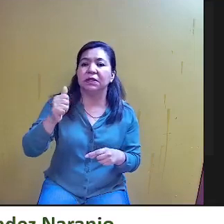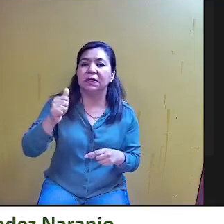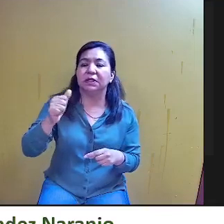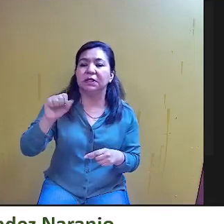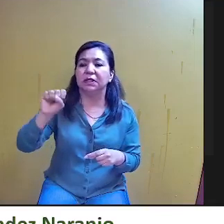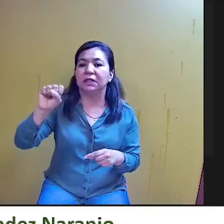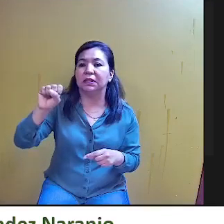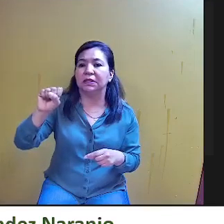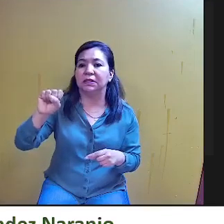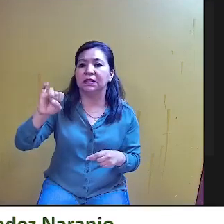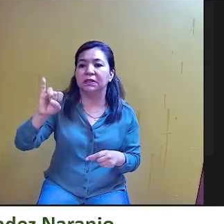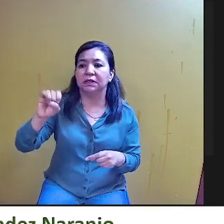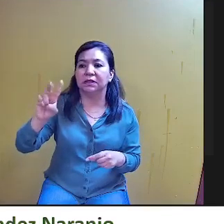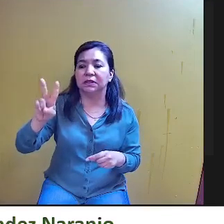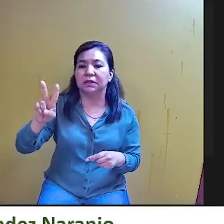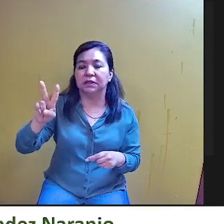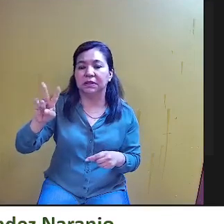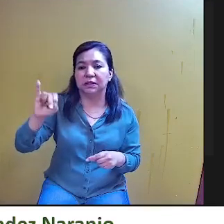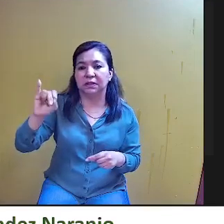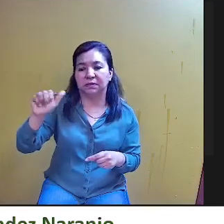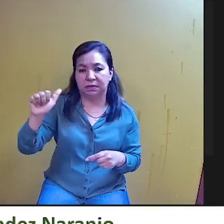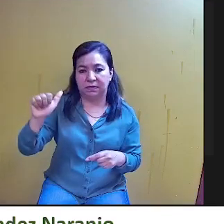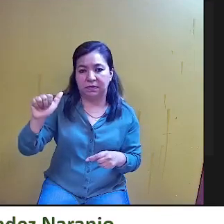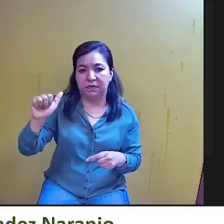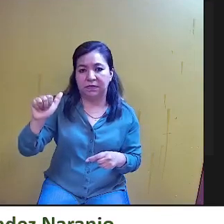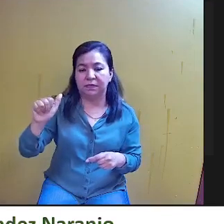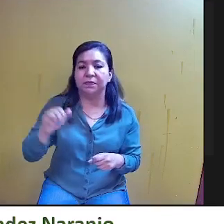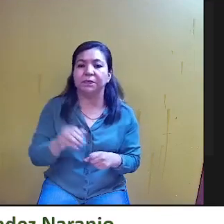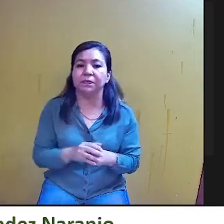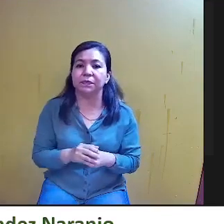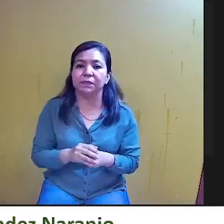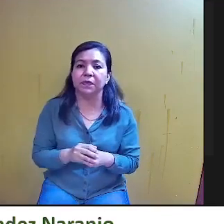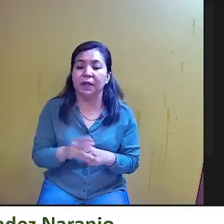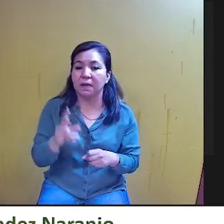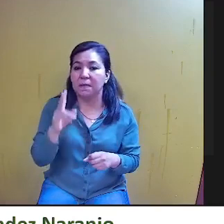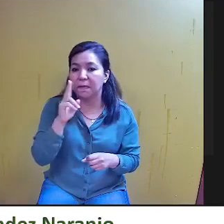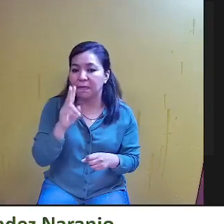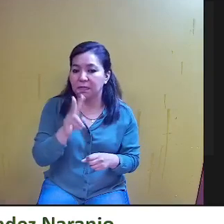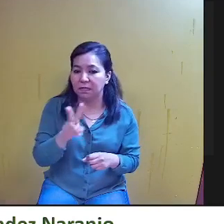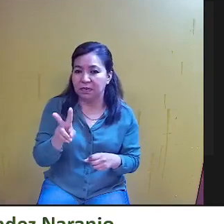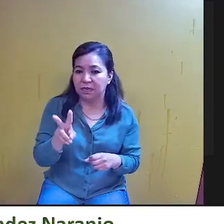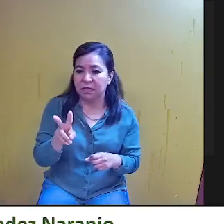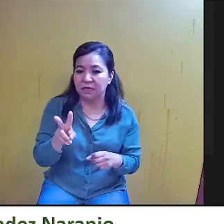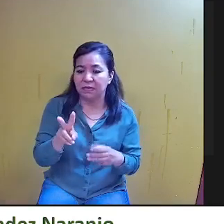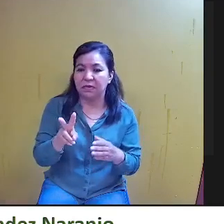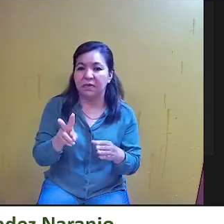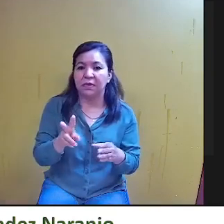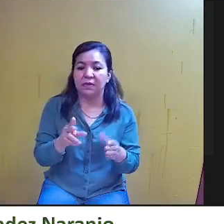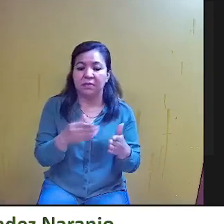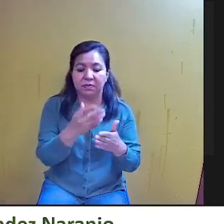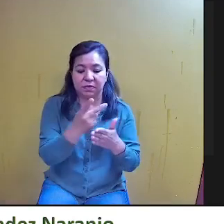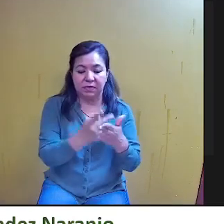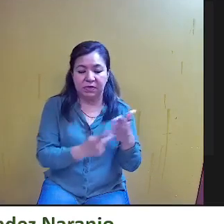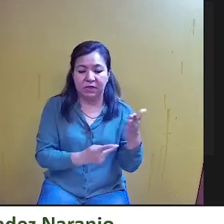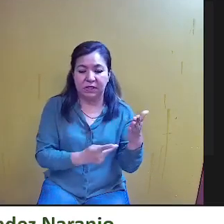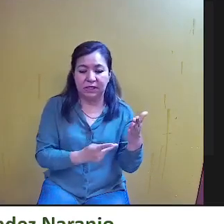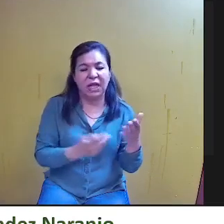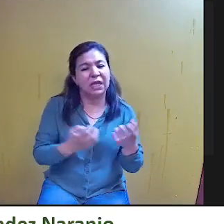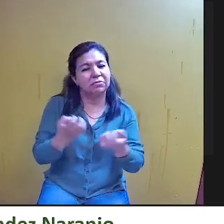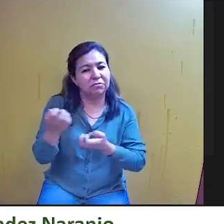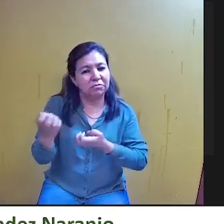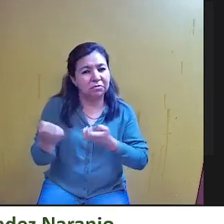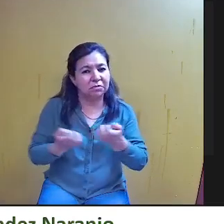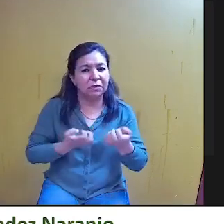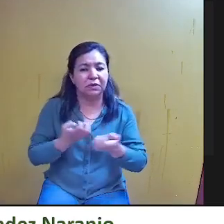para los órganos administrativos y jurisdiccionales realizar una interpretación extensiva de las restricciones impuestas al ejercicio de derechos